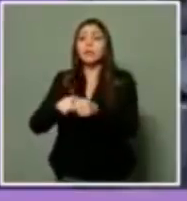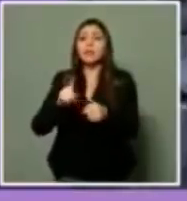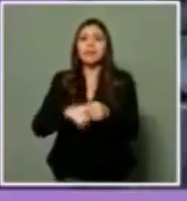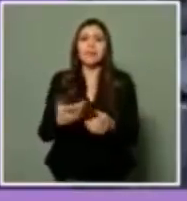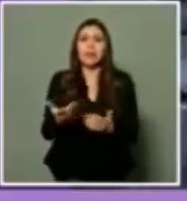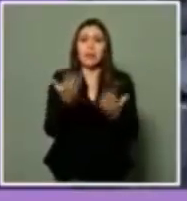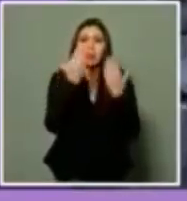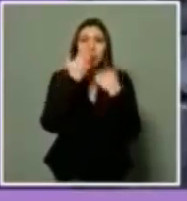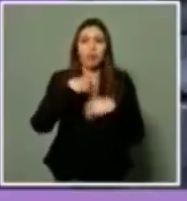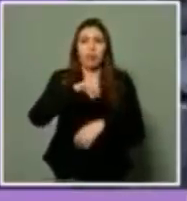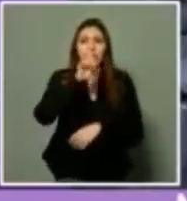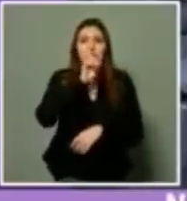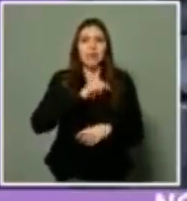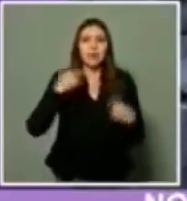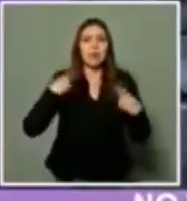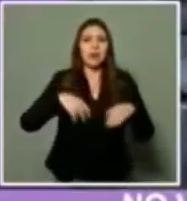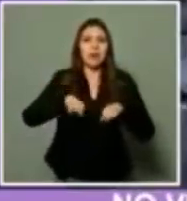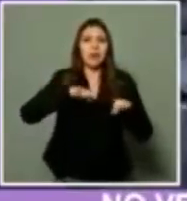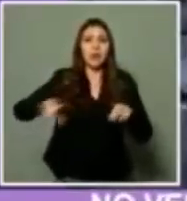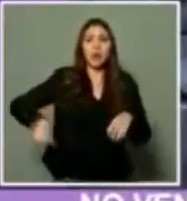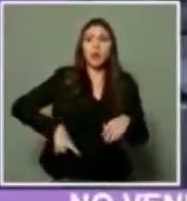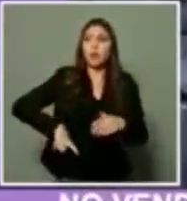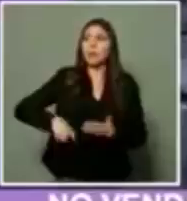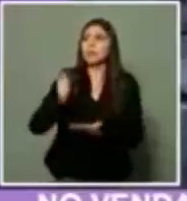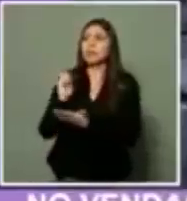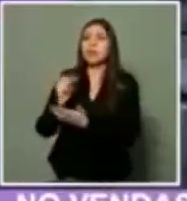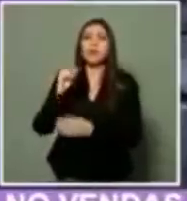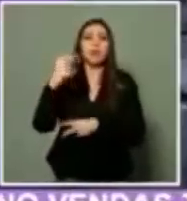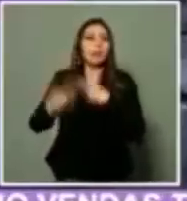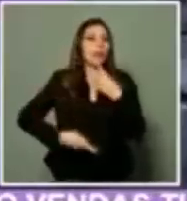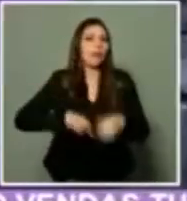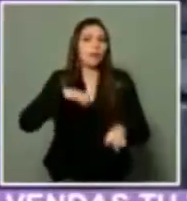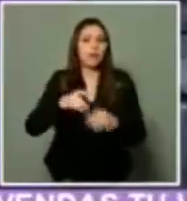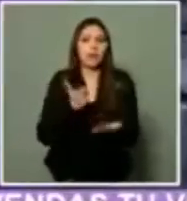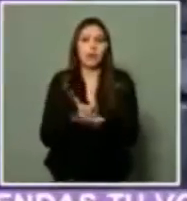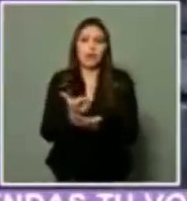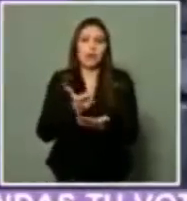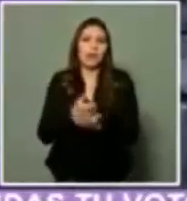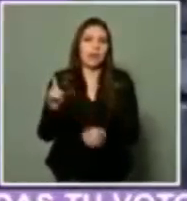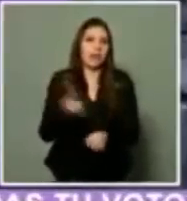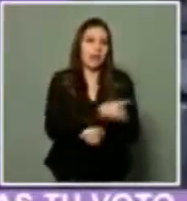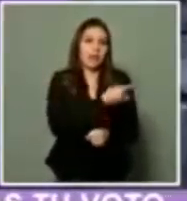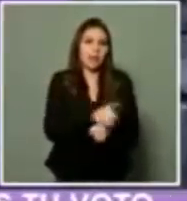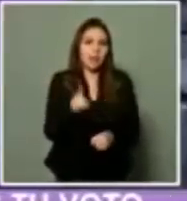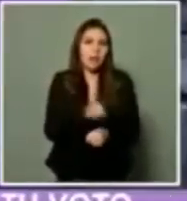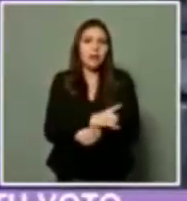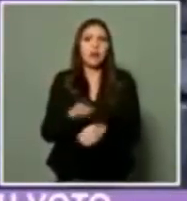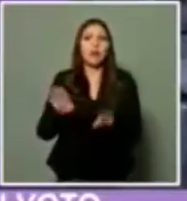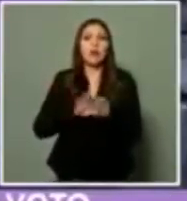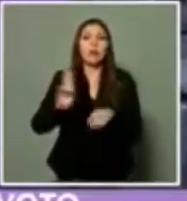contrataciones ilegales, aviadores, pagos indebidos, anomalías en el padrón de